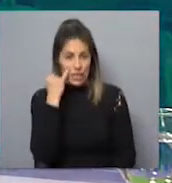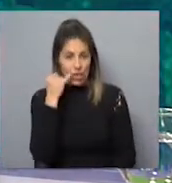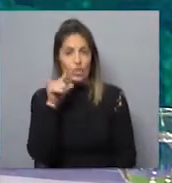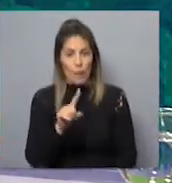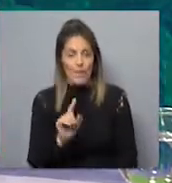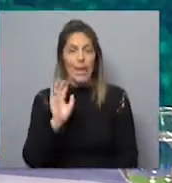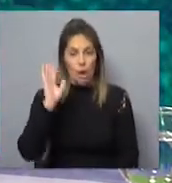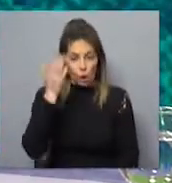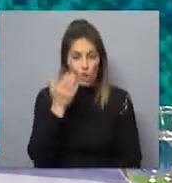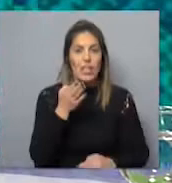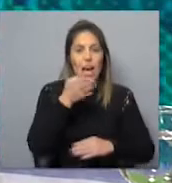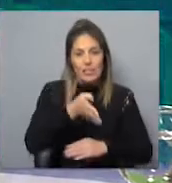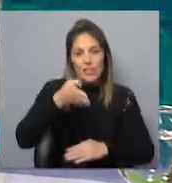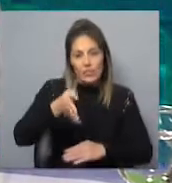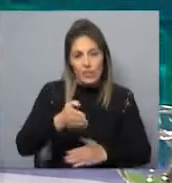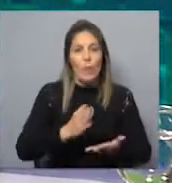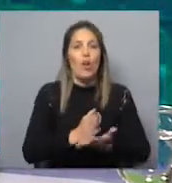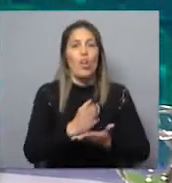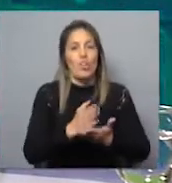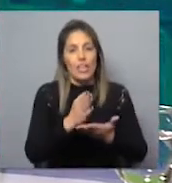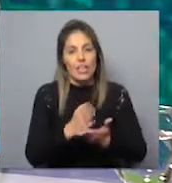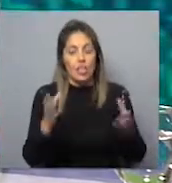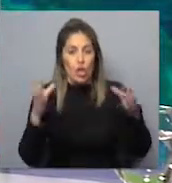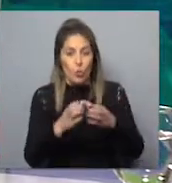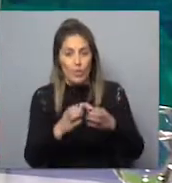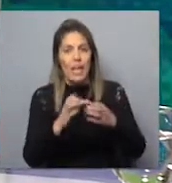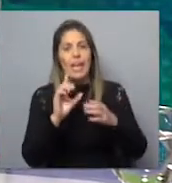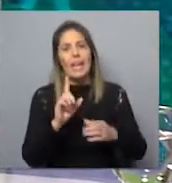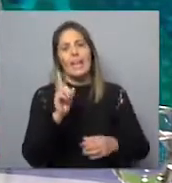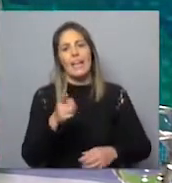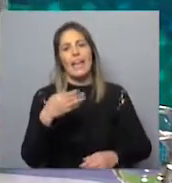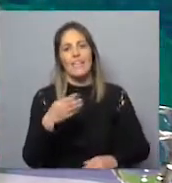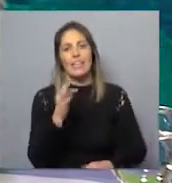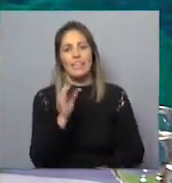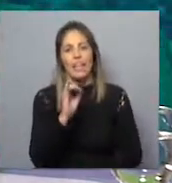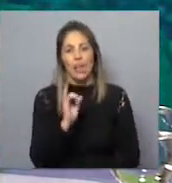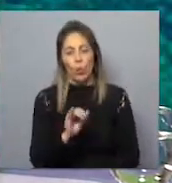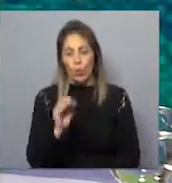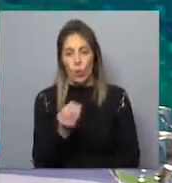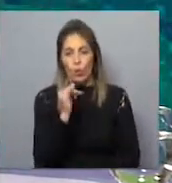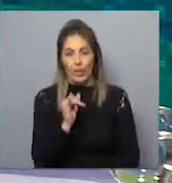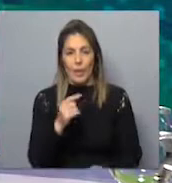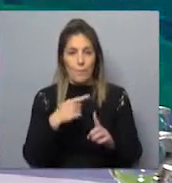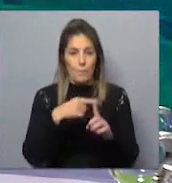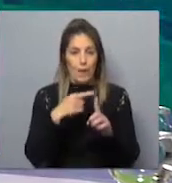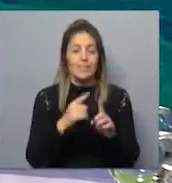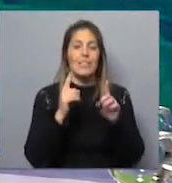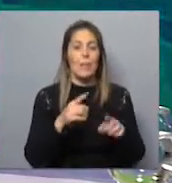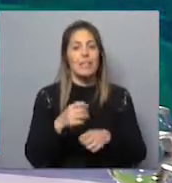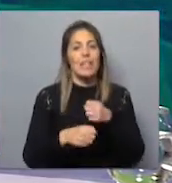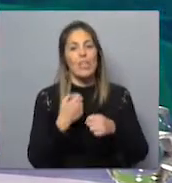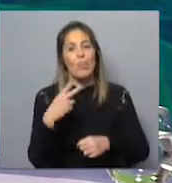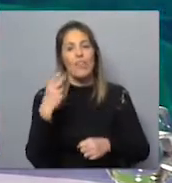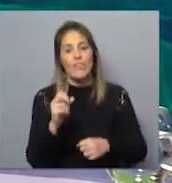reconocida activista por los derechos de la comunidad lgtb y más y además en 2020 recibió el premio nacional de